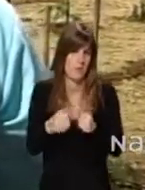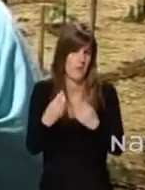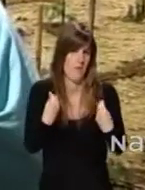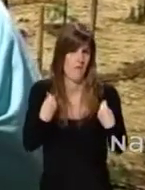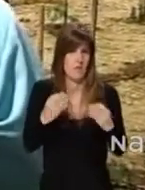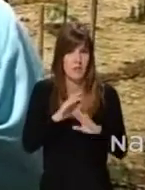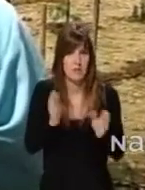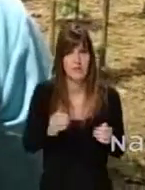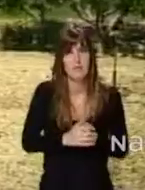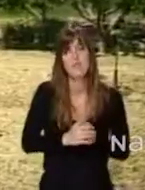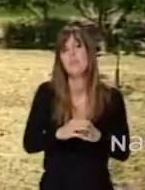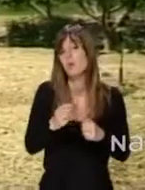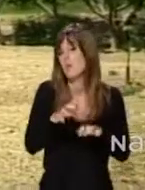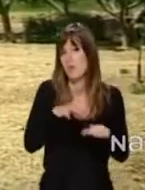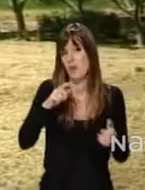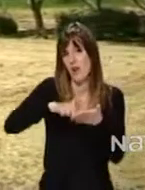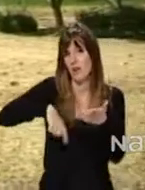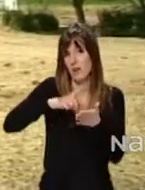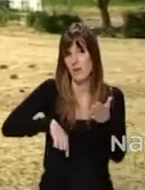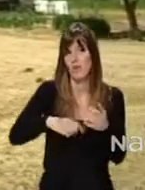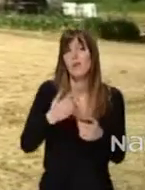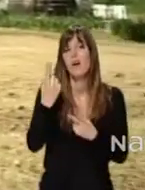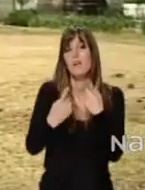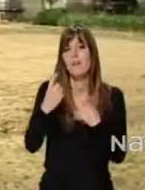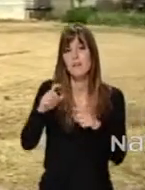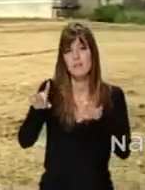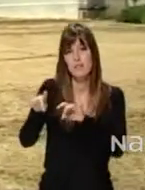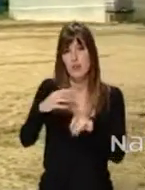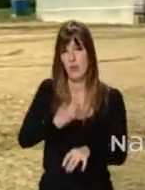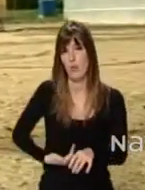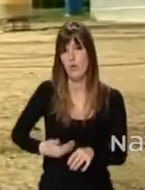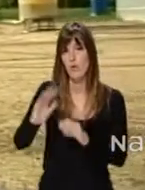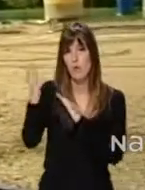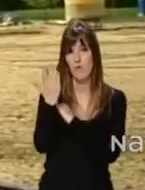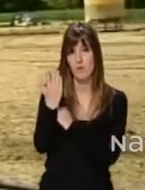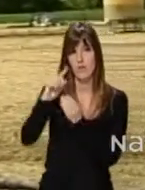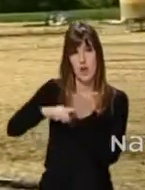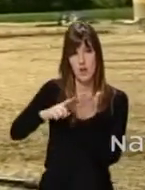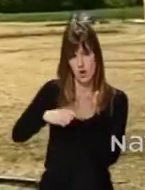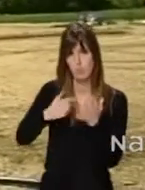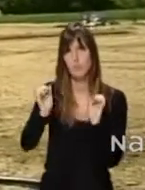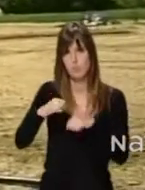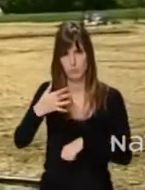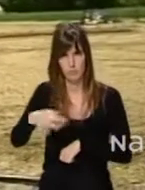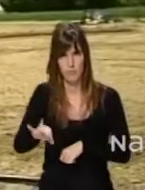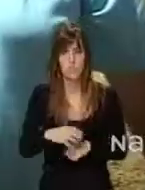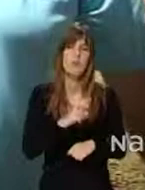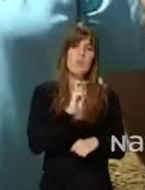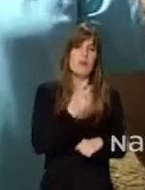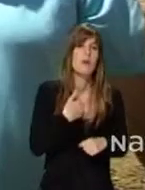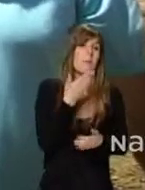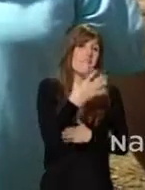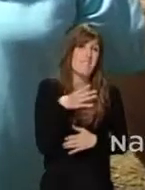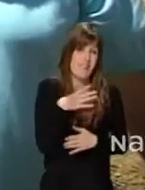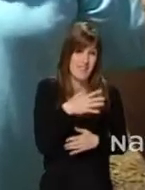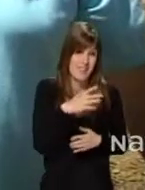luego llevando tierras en arriendo. O sea, hay gente que a lo mejor te las ofrecía y otros ibas y le dices, oye, joder, que me hace falta esto que estoy, y me las han dejado. Y